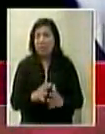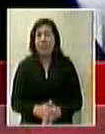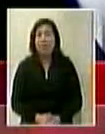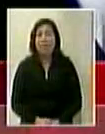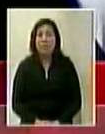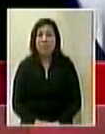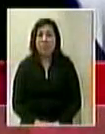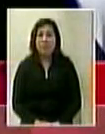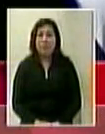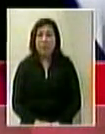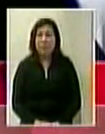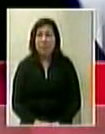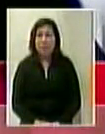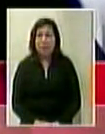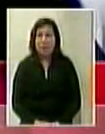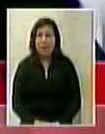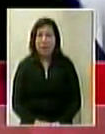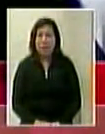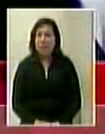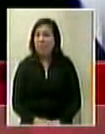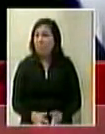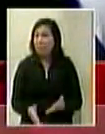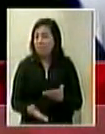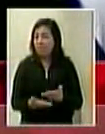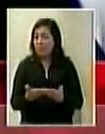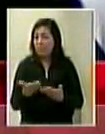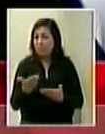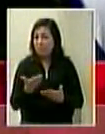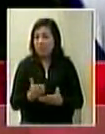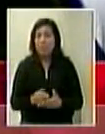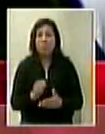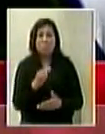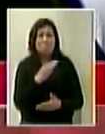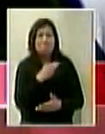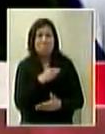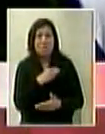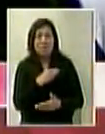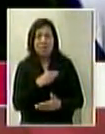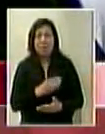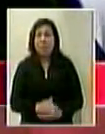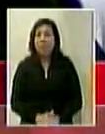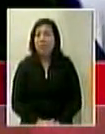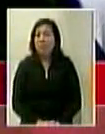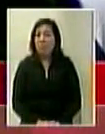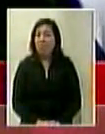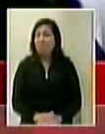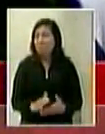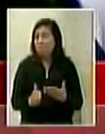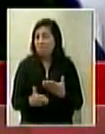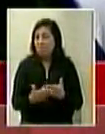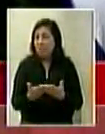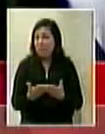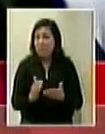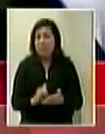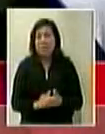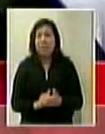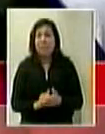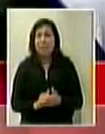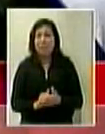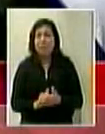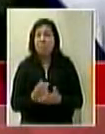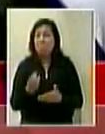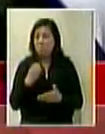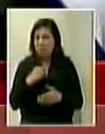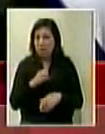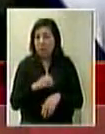en el tratamiento de esta problemática. Fácil es pedir que se vaya un ministro, que se vaya uno, fácil, pues, ¿no? A ver, pues, que se